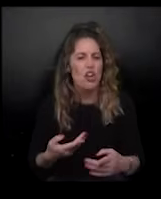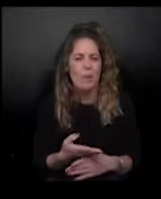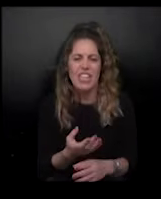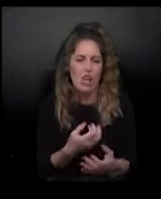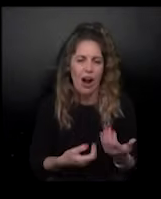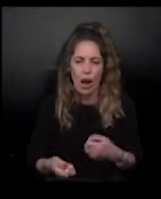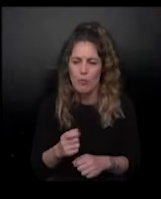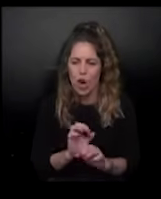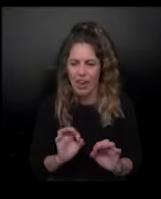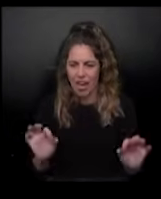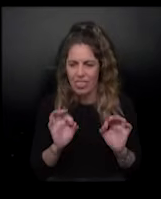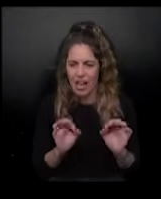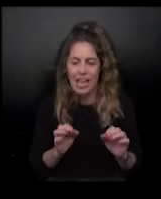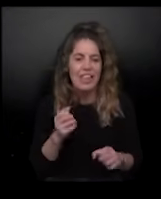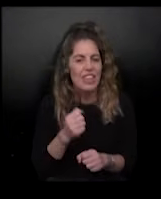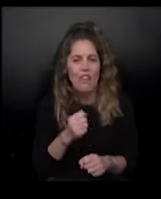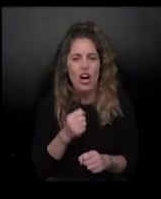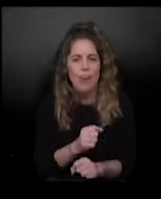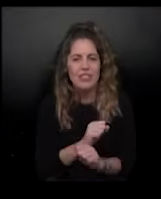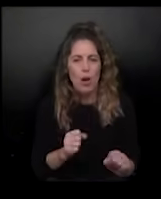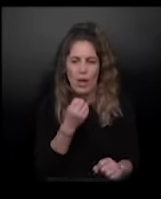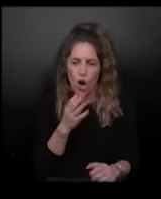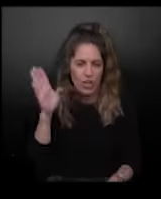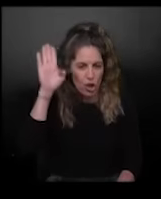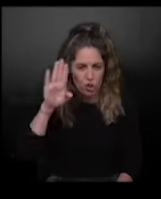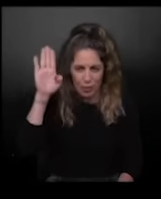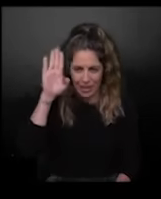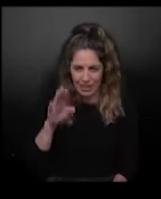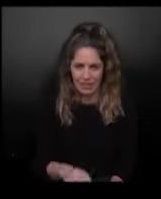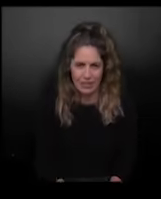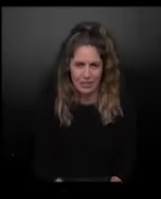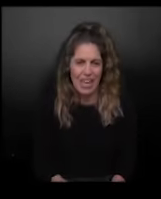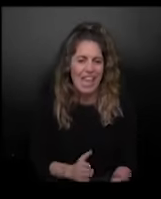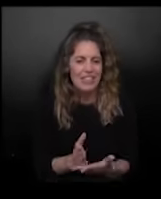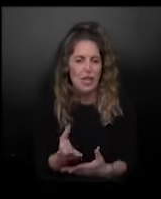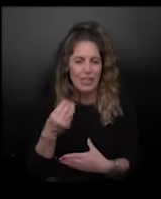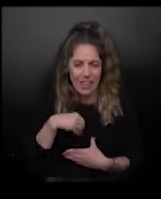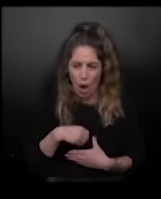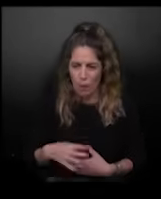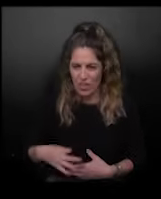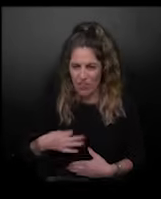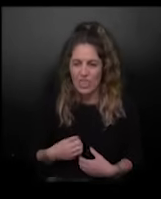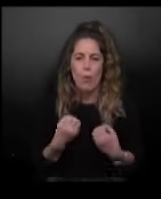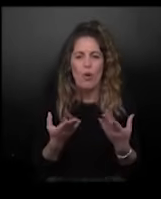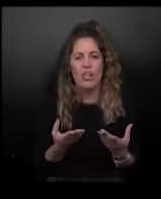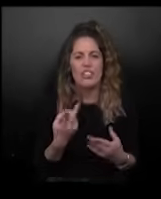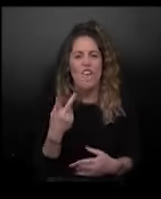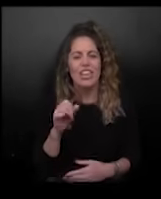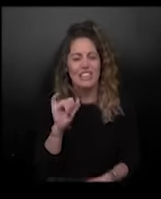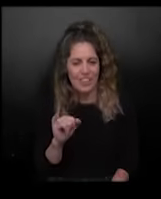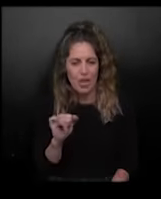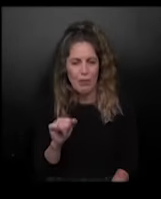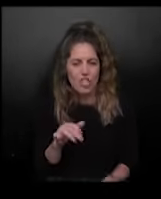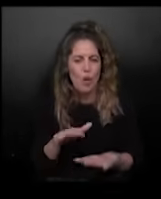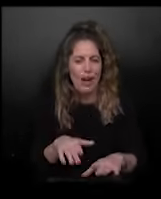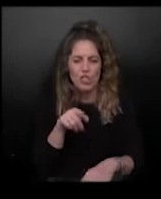cambio y trabajemos para que sea viable el mejor de Los homenajes siempre ha sido parte de mi vida y por eso cada 20 de mayo